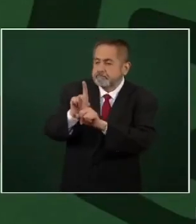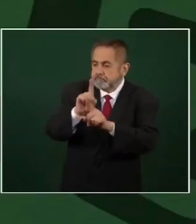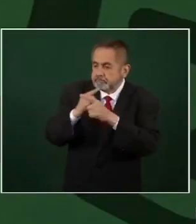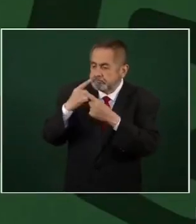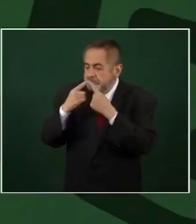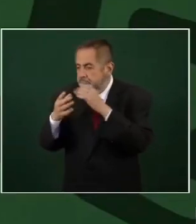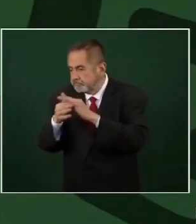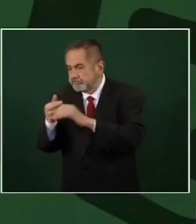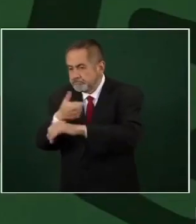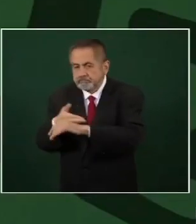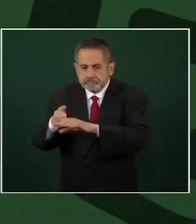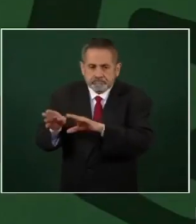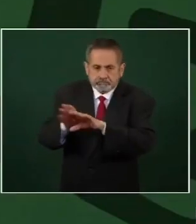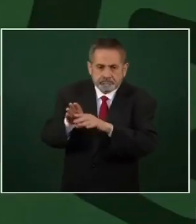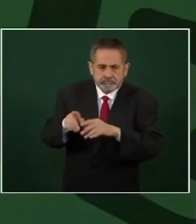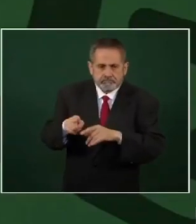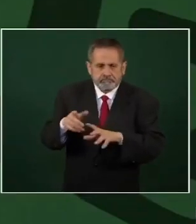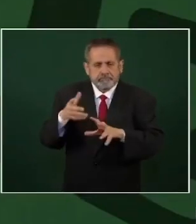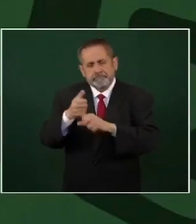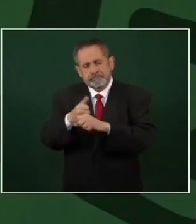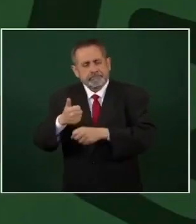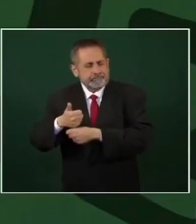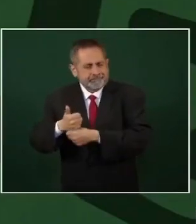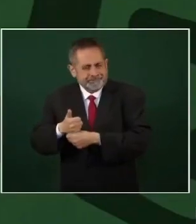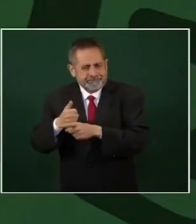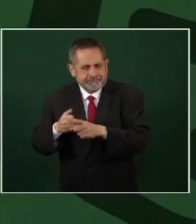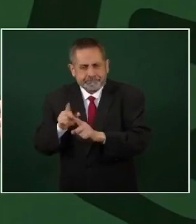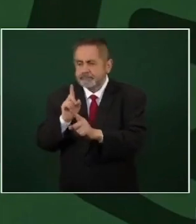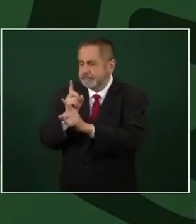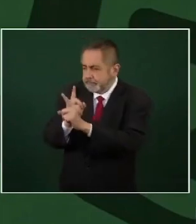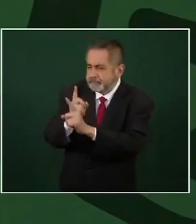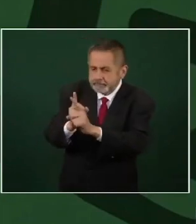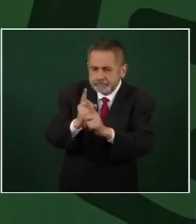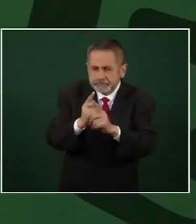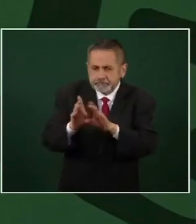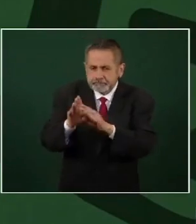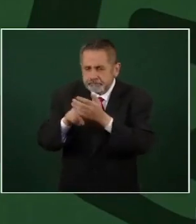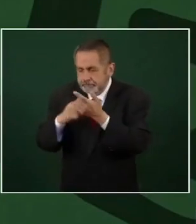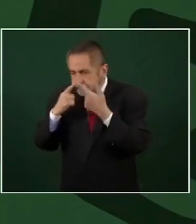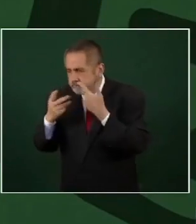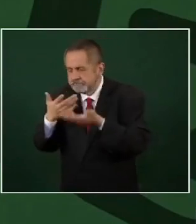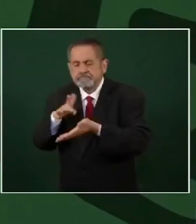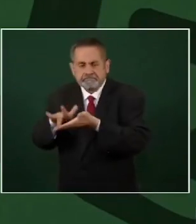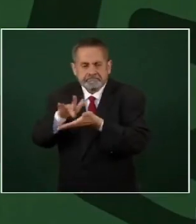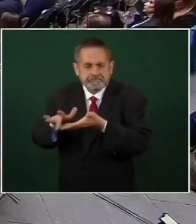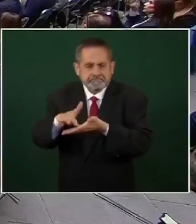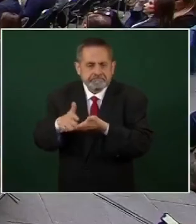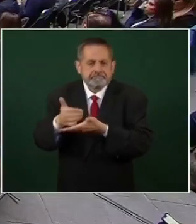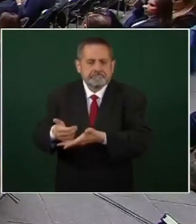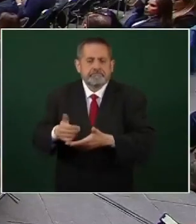de las personas que fueron lesionadas y se está atendiendo y apoyando.